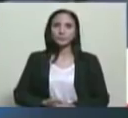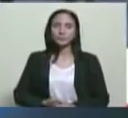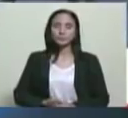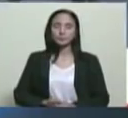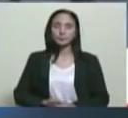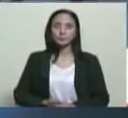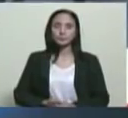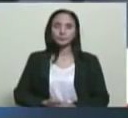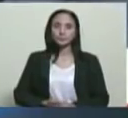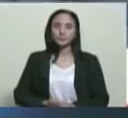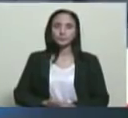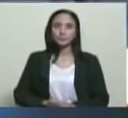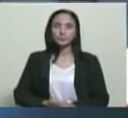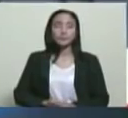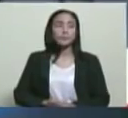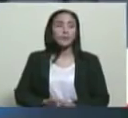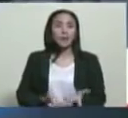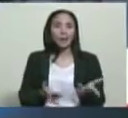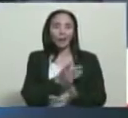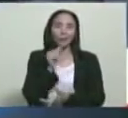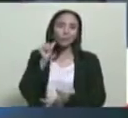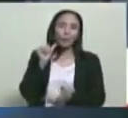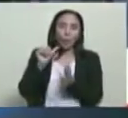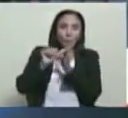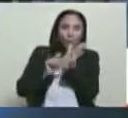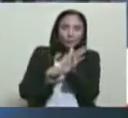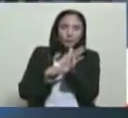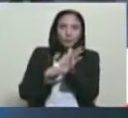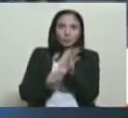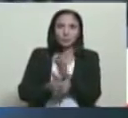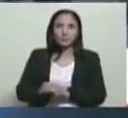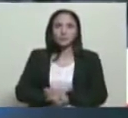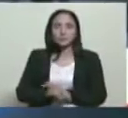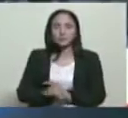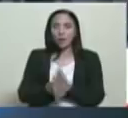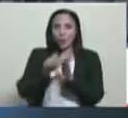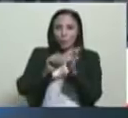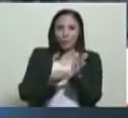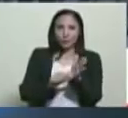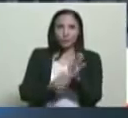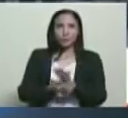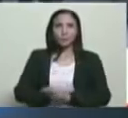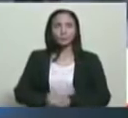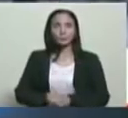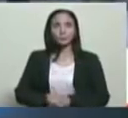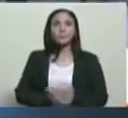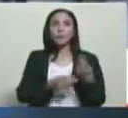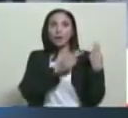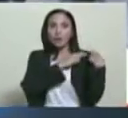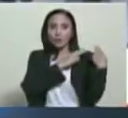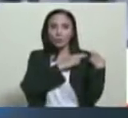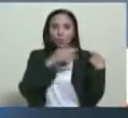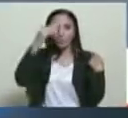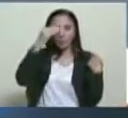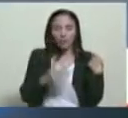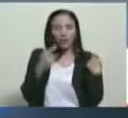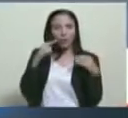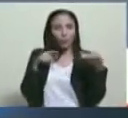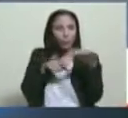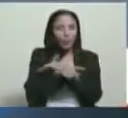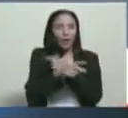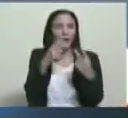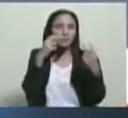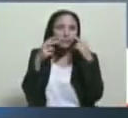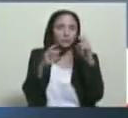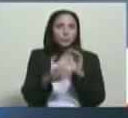Y saliendo de la operación, todavía en terapia intensiva, el general Padrino lo visitó en su cama. Y